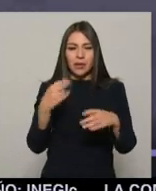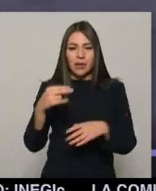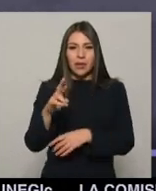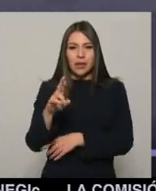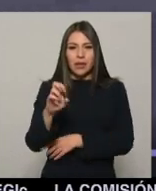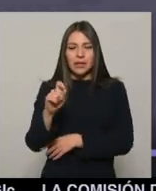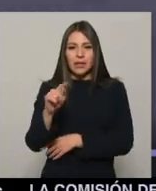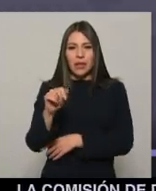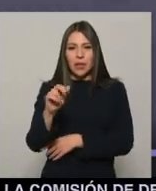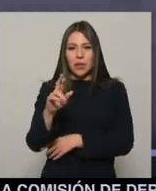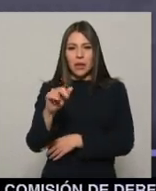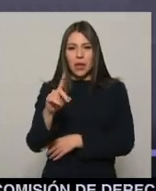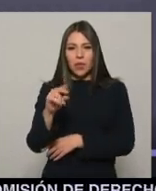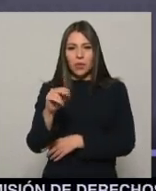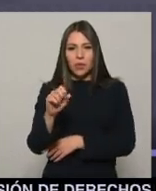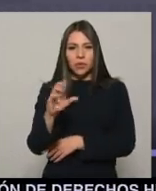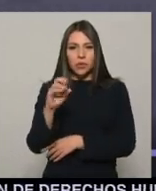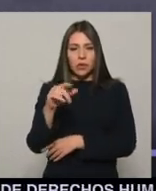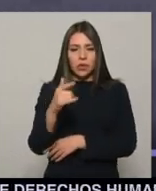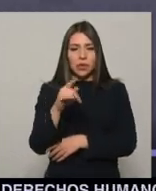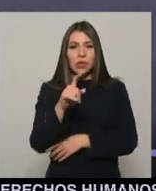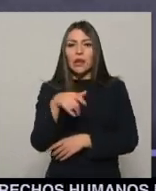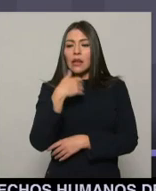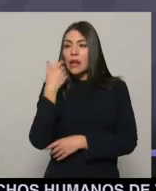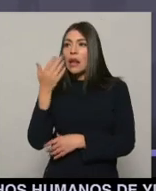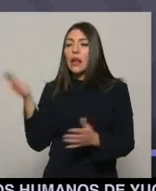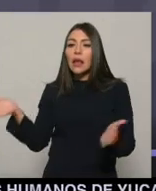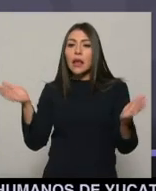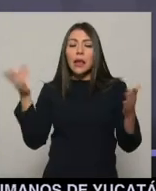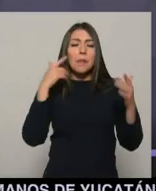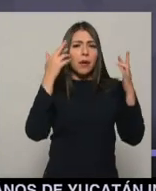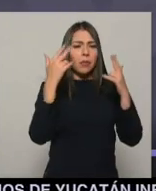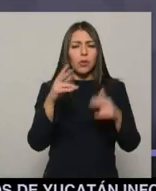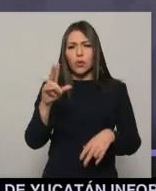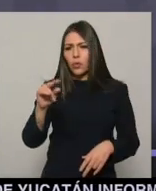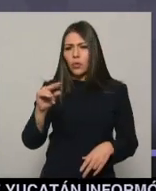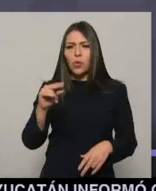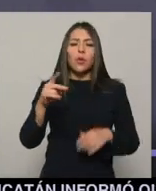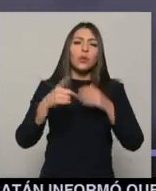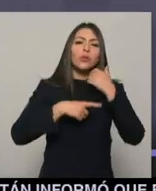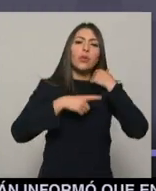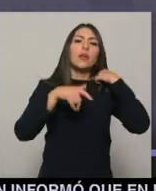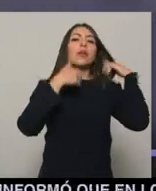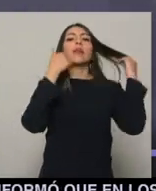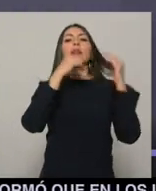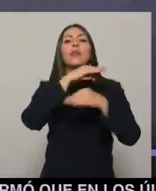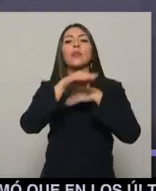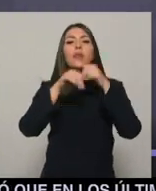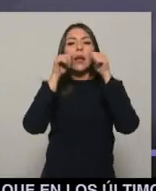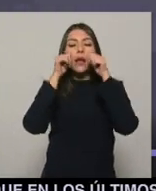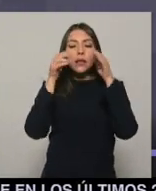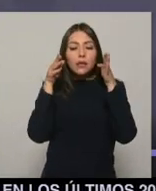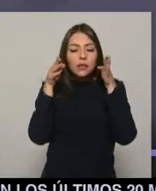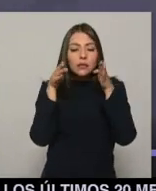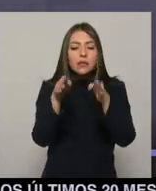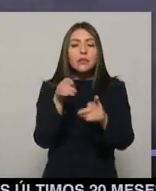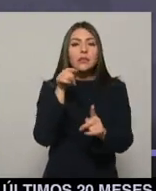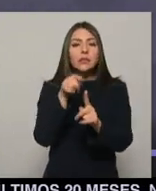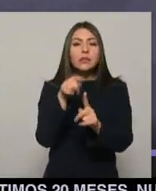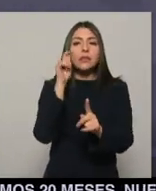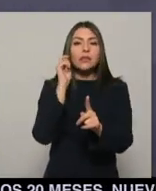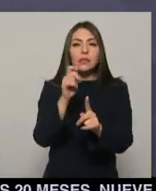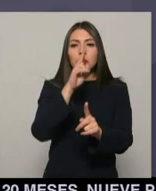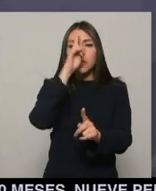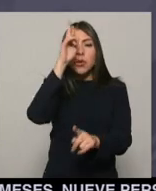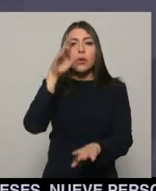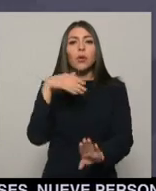promueve pues la destrucción, pero sí queremos que se centre en lo verdaderamente importante, que es la violencia en contra de las